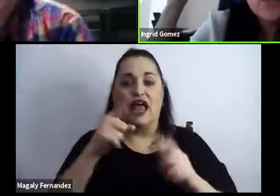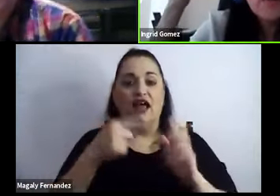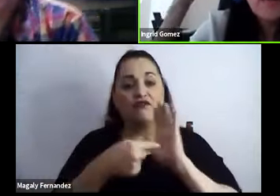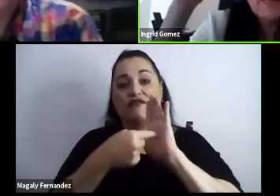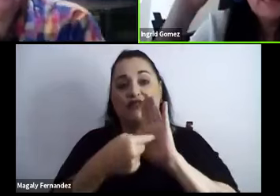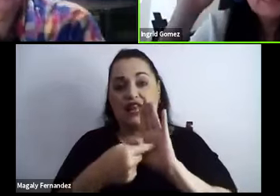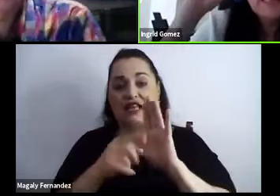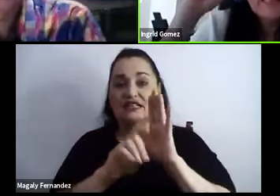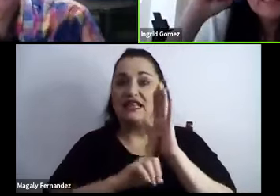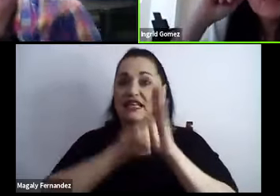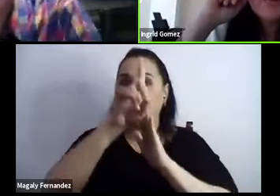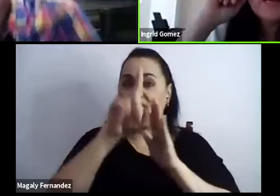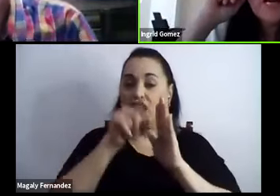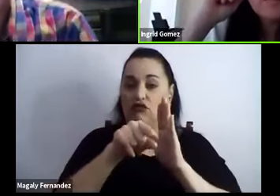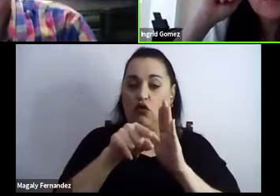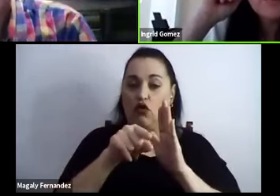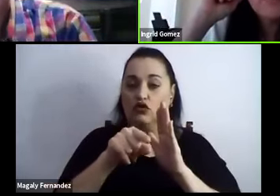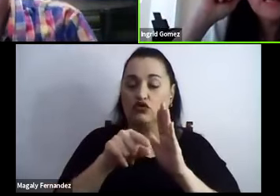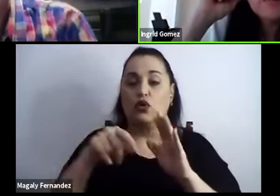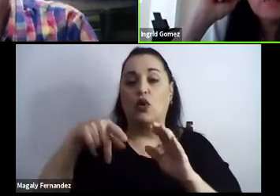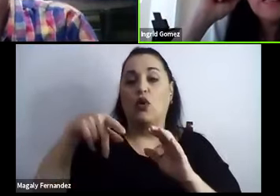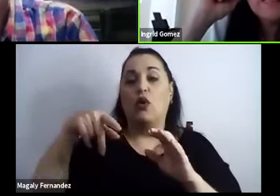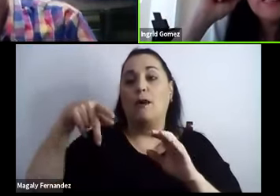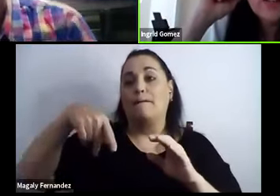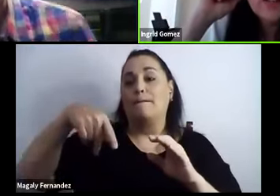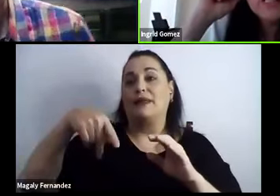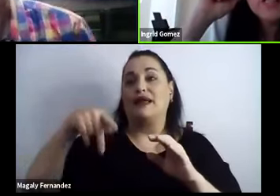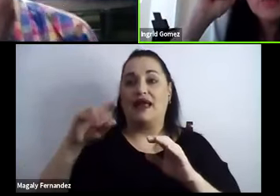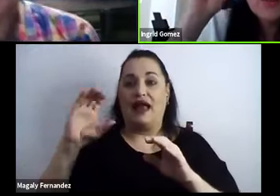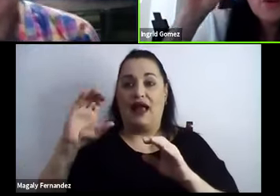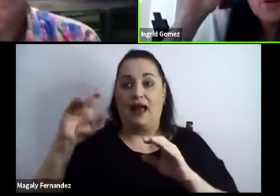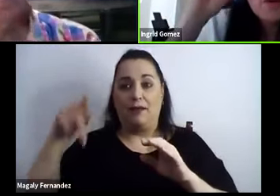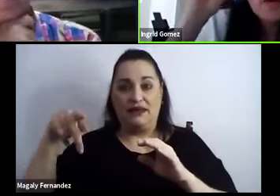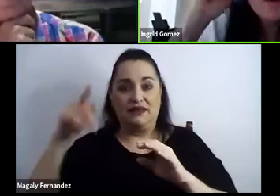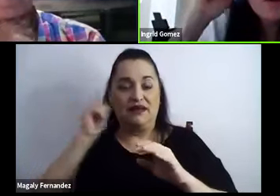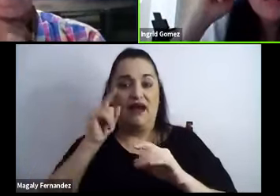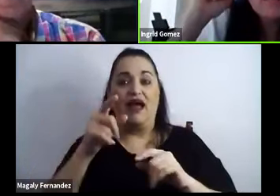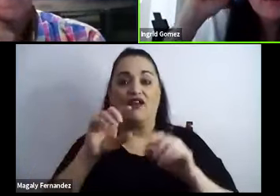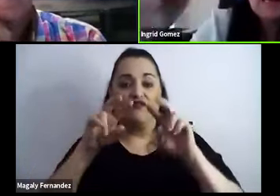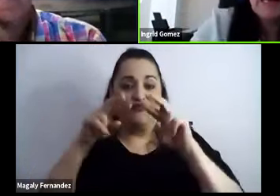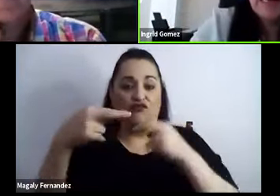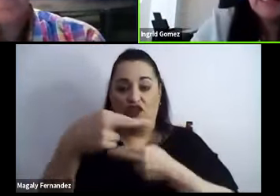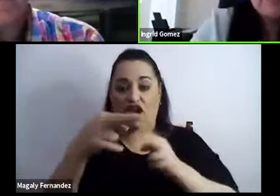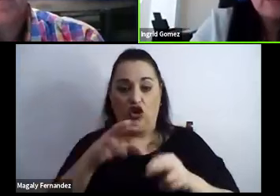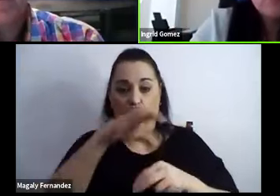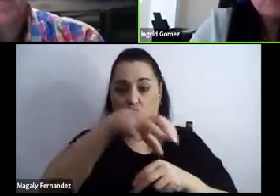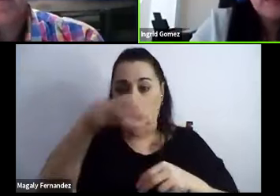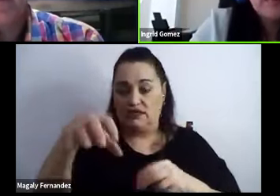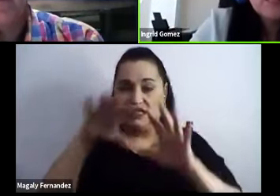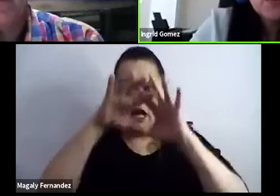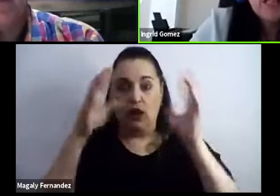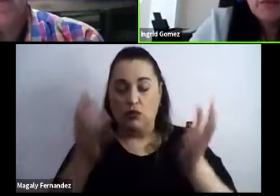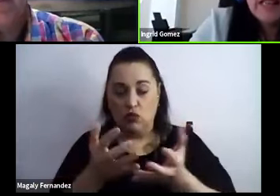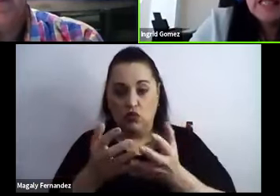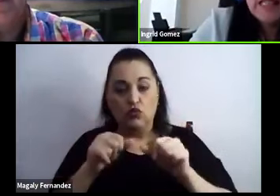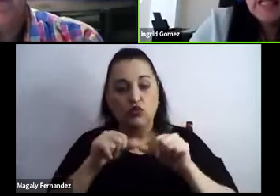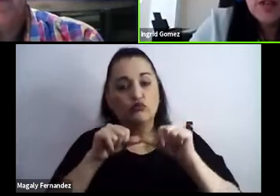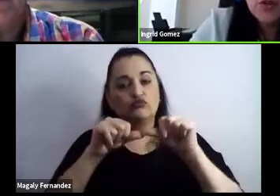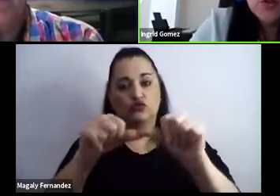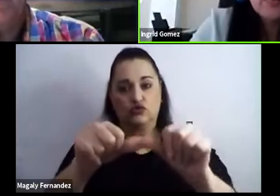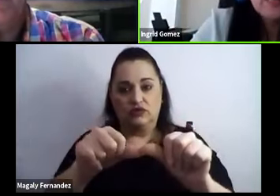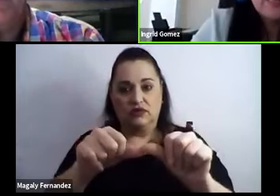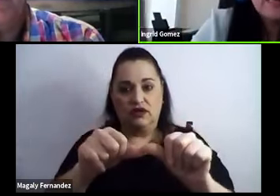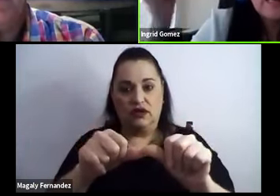ese desarrollo, ese ingreso por cápita en los diferentes países y regiones del mundo, pero llevados de manera sostenible,